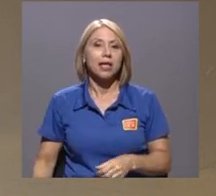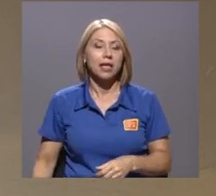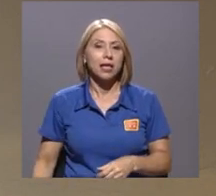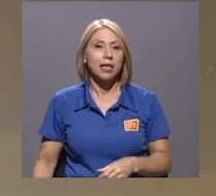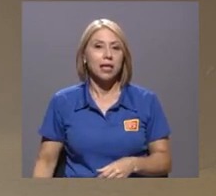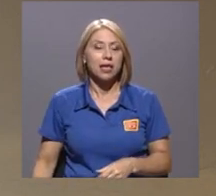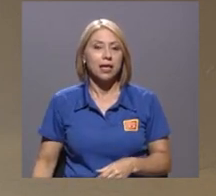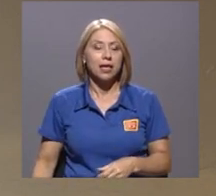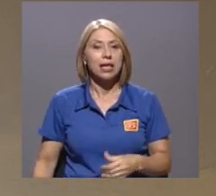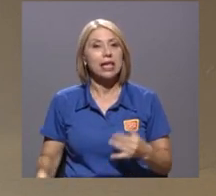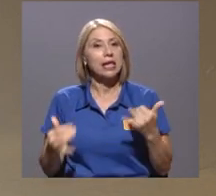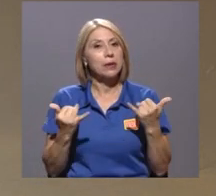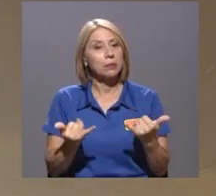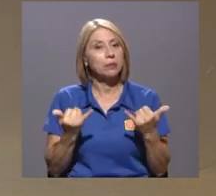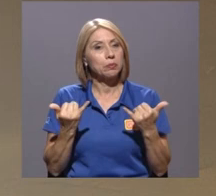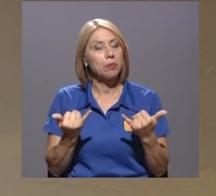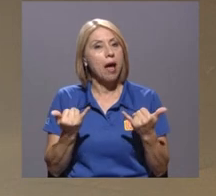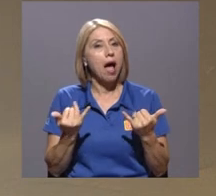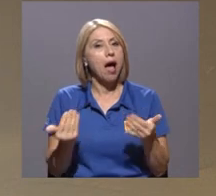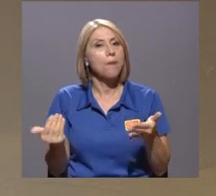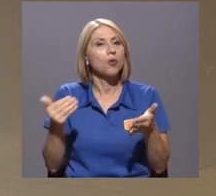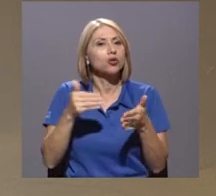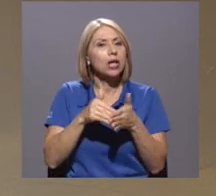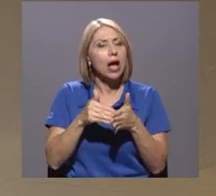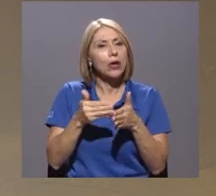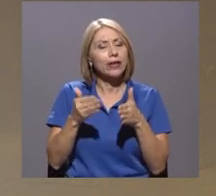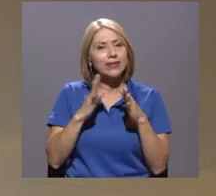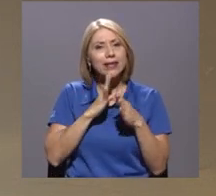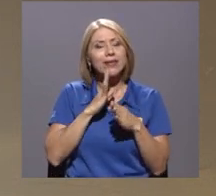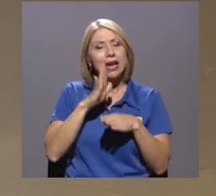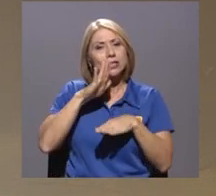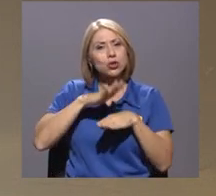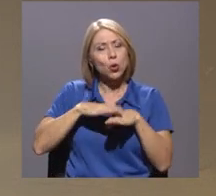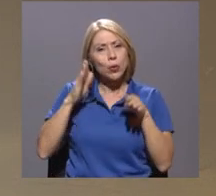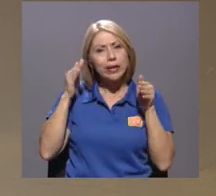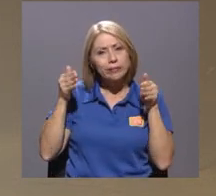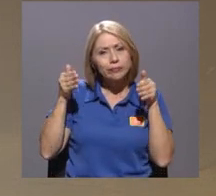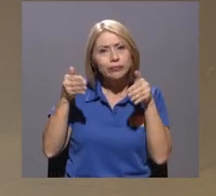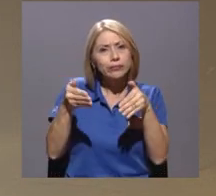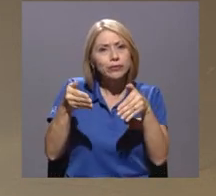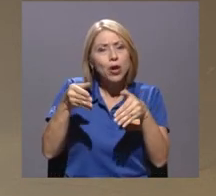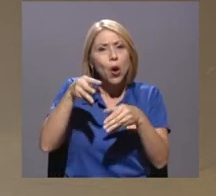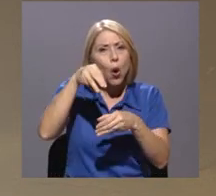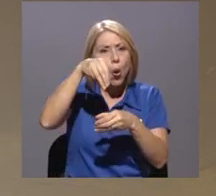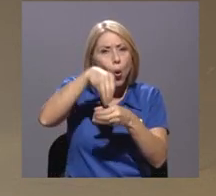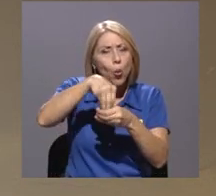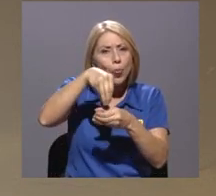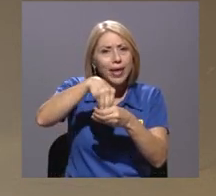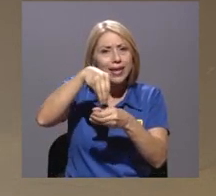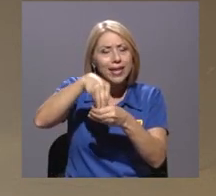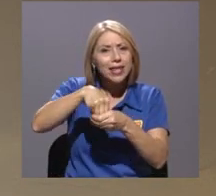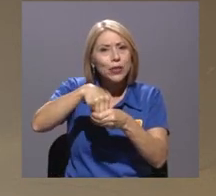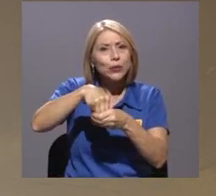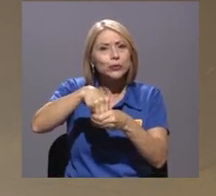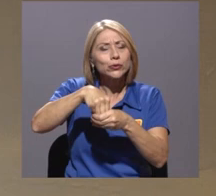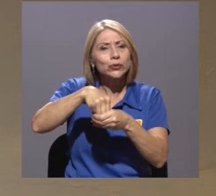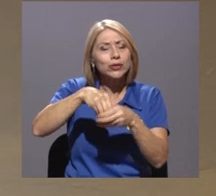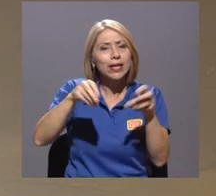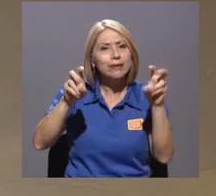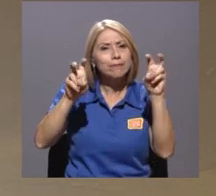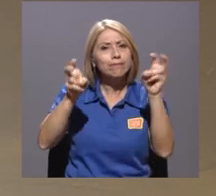vamos a regresar un poco al tema de los contenidos de estos dos